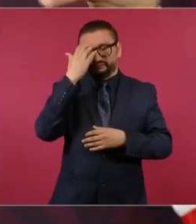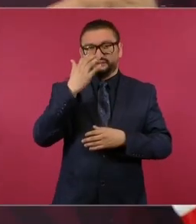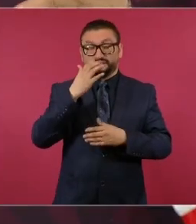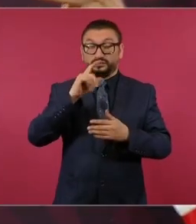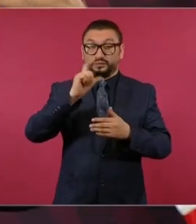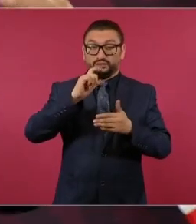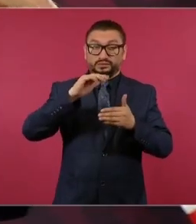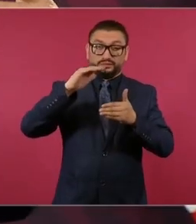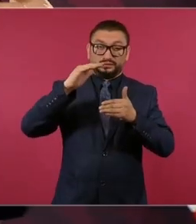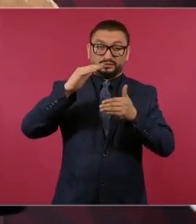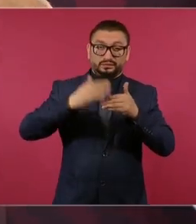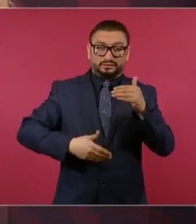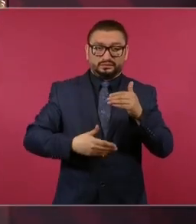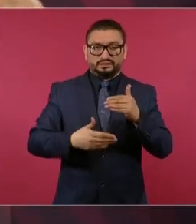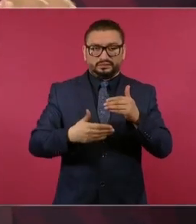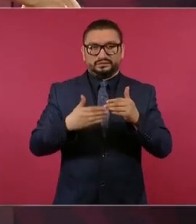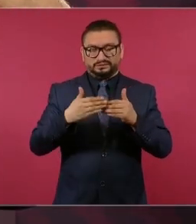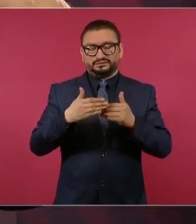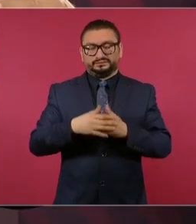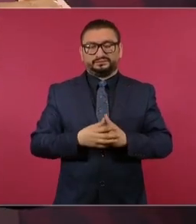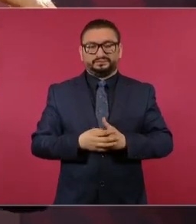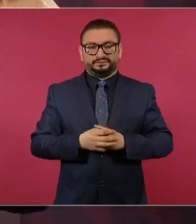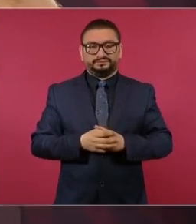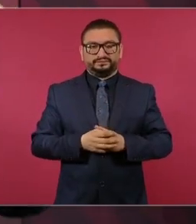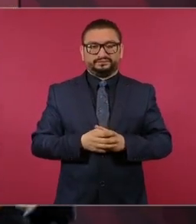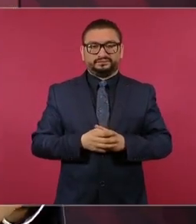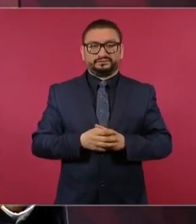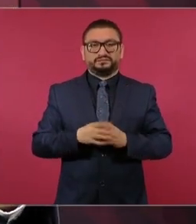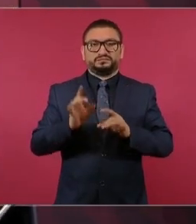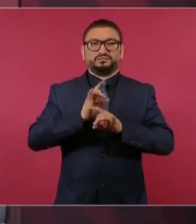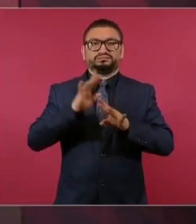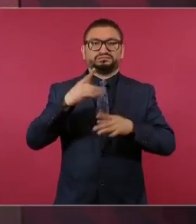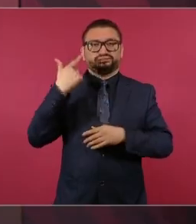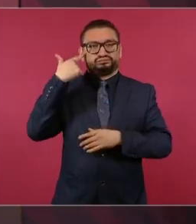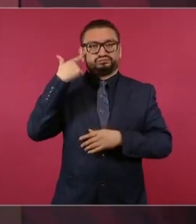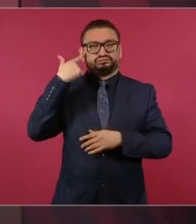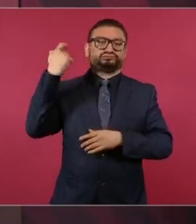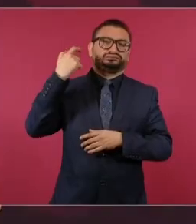terminando su programa se pega un tiro.